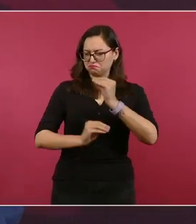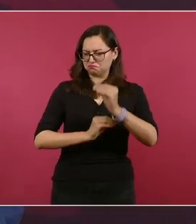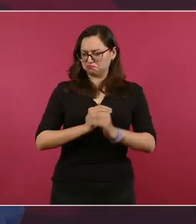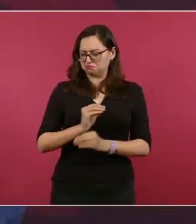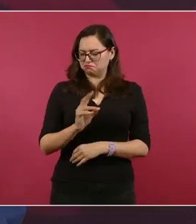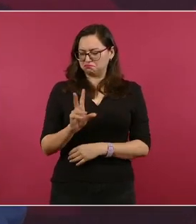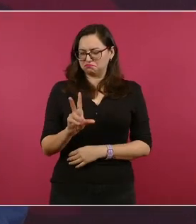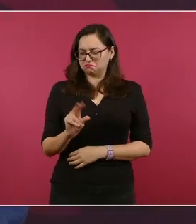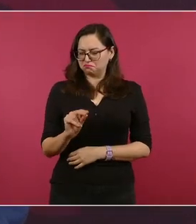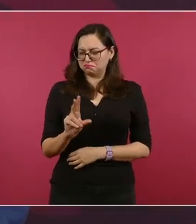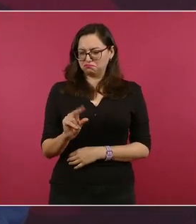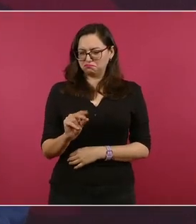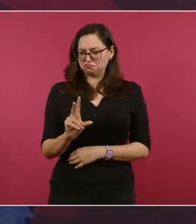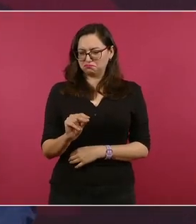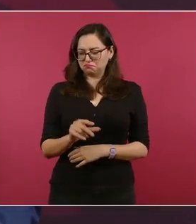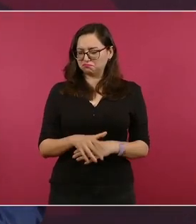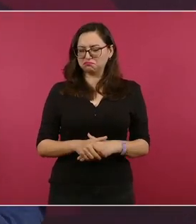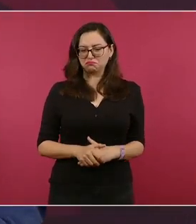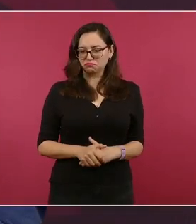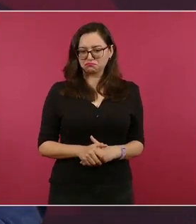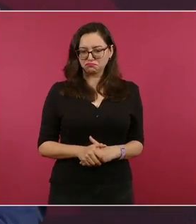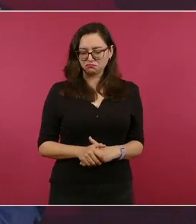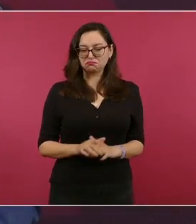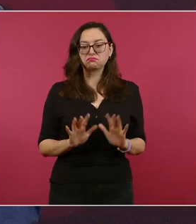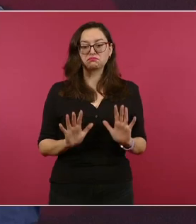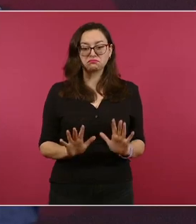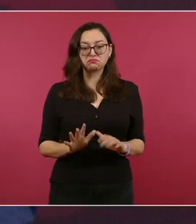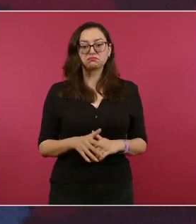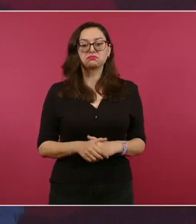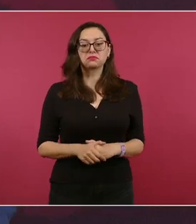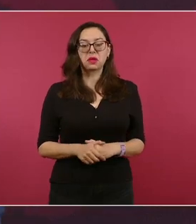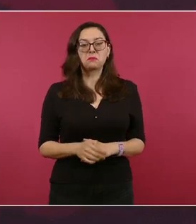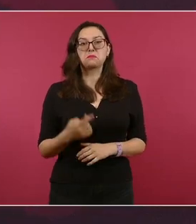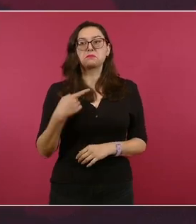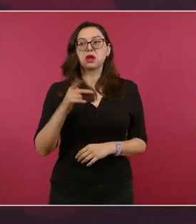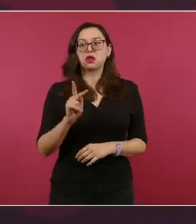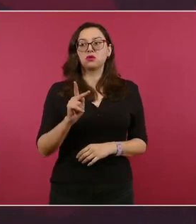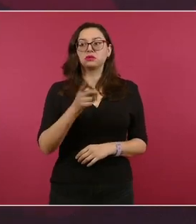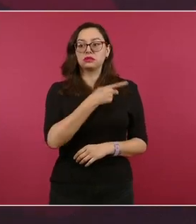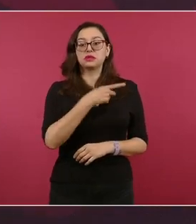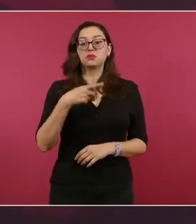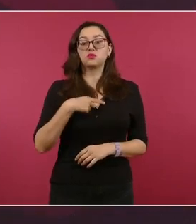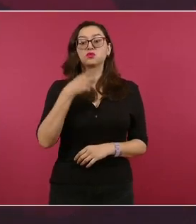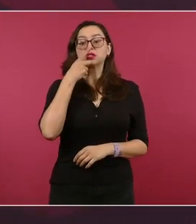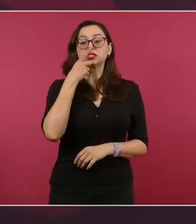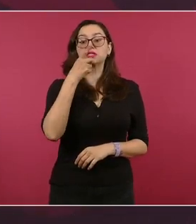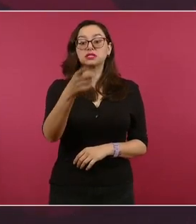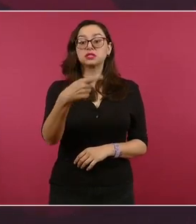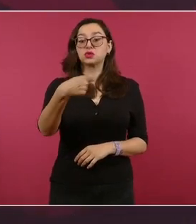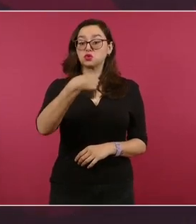más decirte que si de algo me siento orgulloso